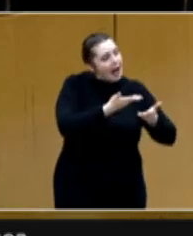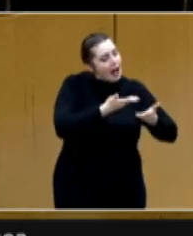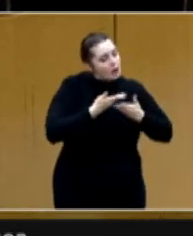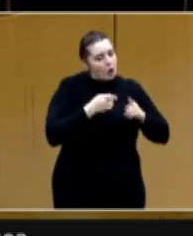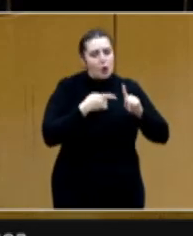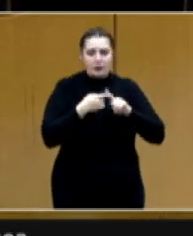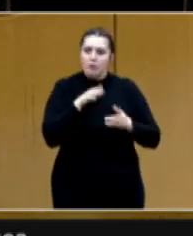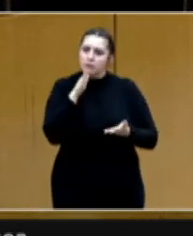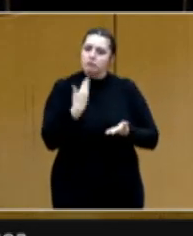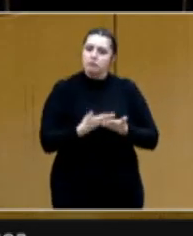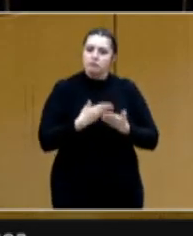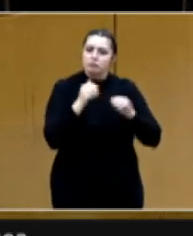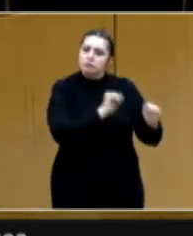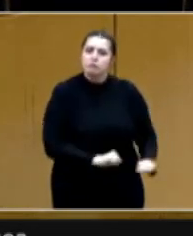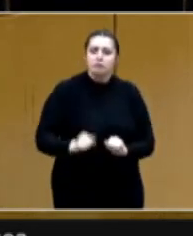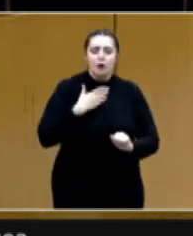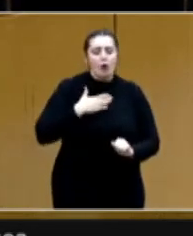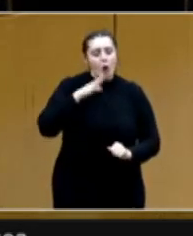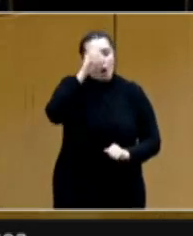defender vuestra postura